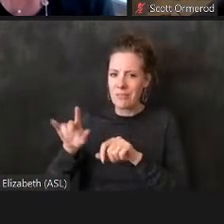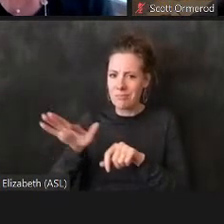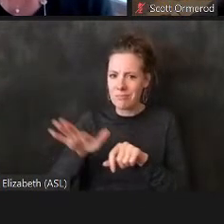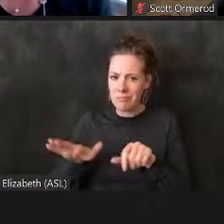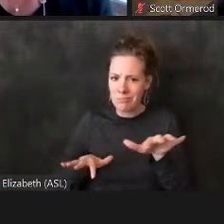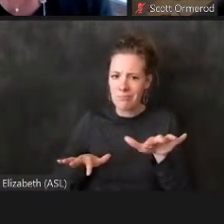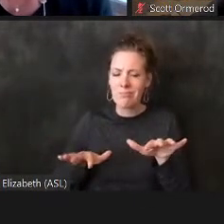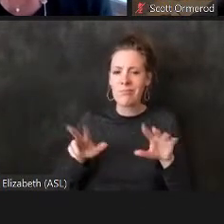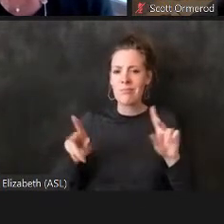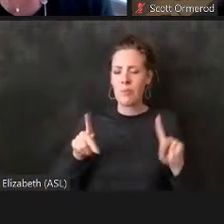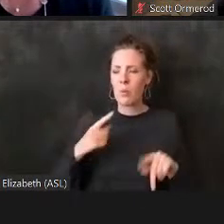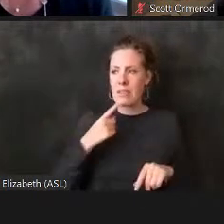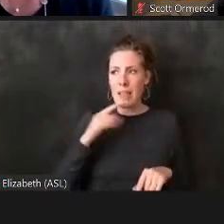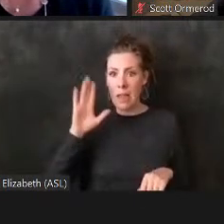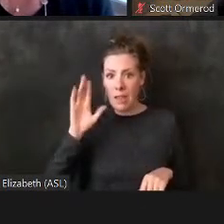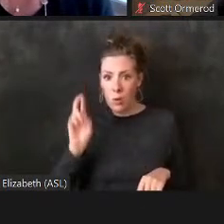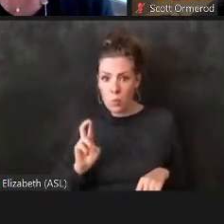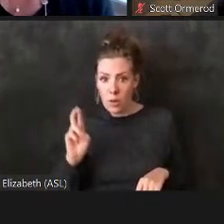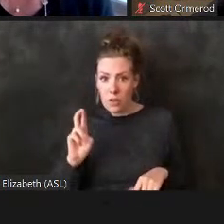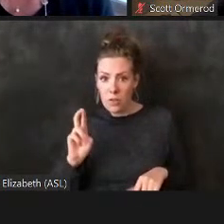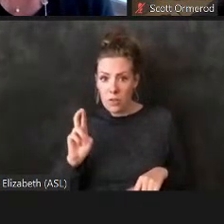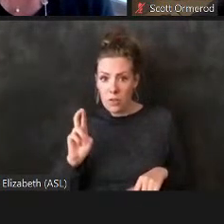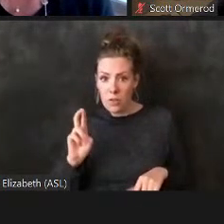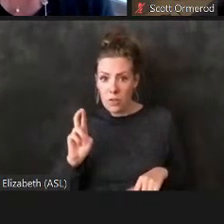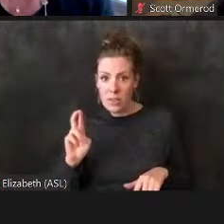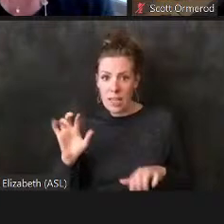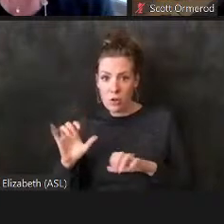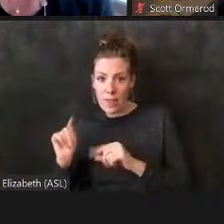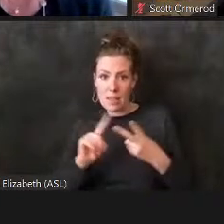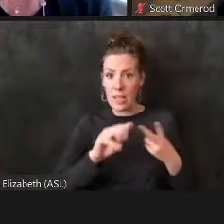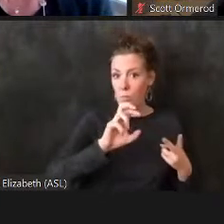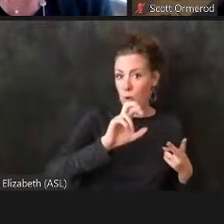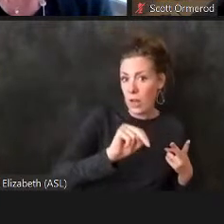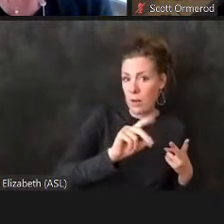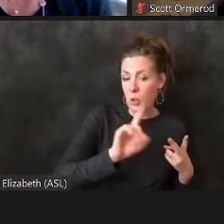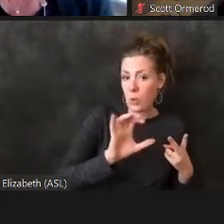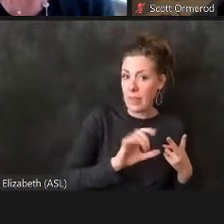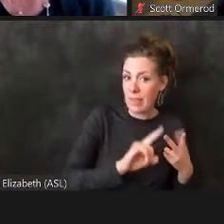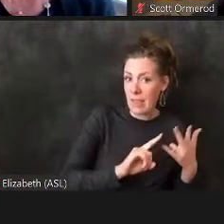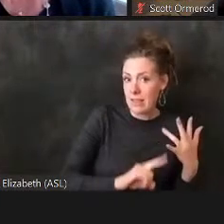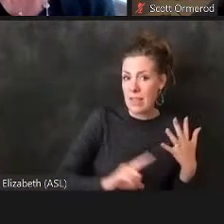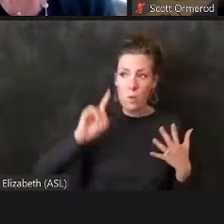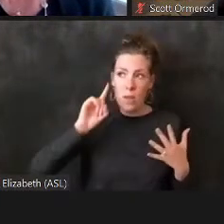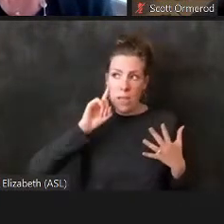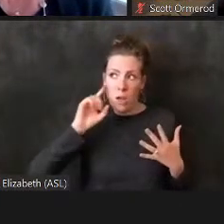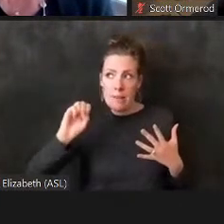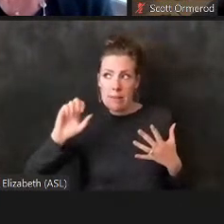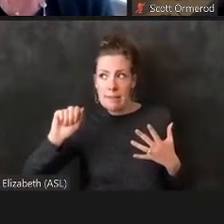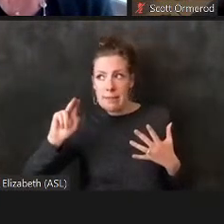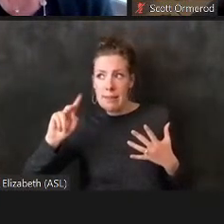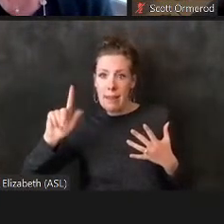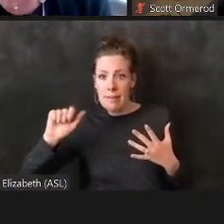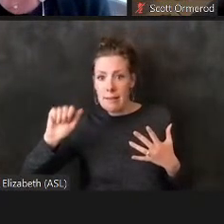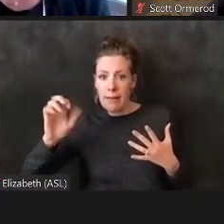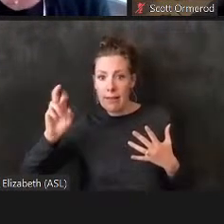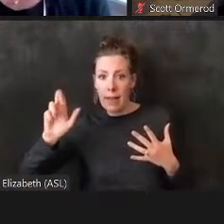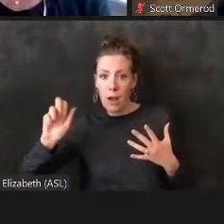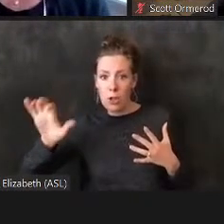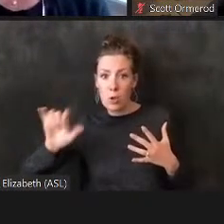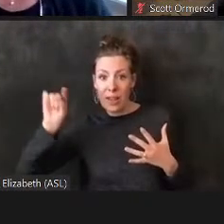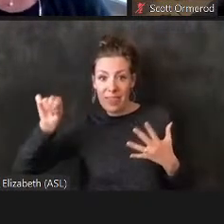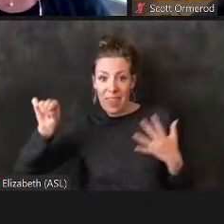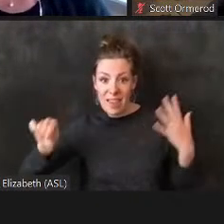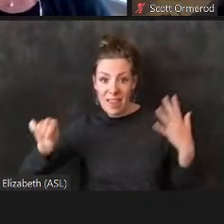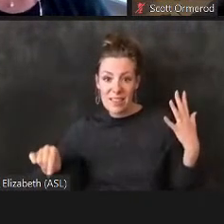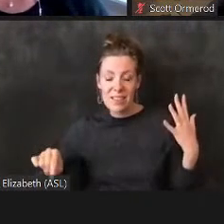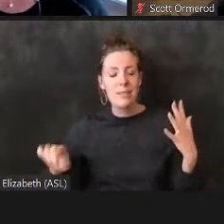escuchando historias que dicen en Riverside están haciendo esto, en otro lugar están haciendo esto, en Santa Clara están haciendo